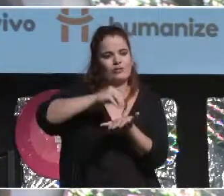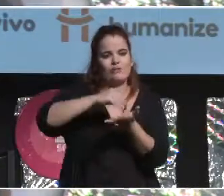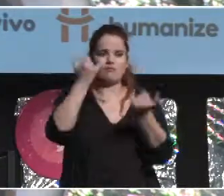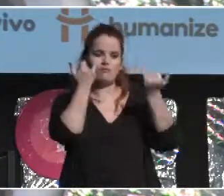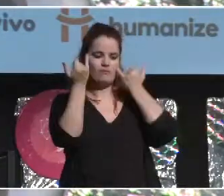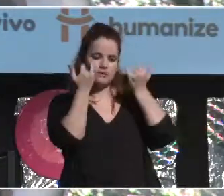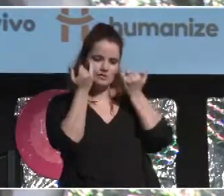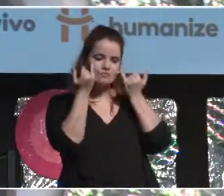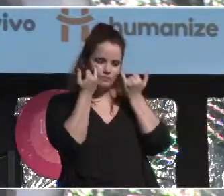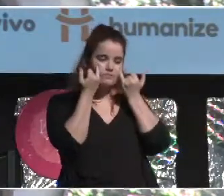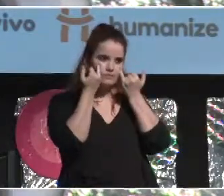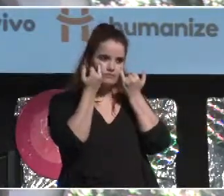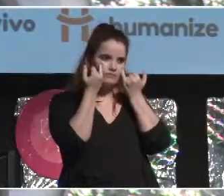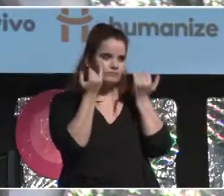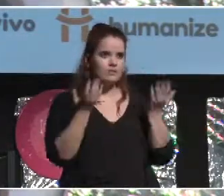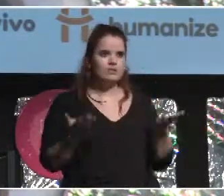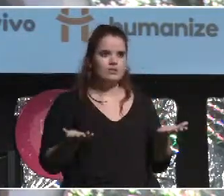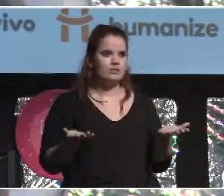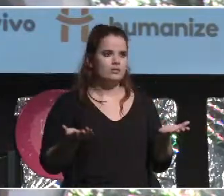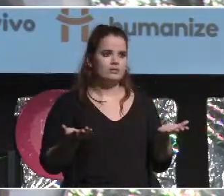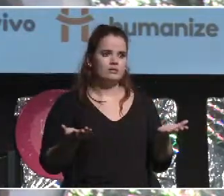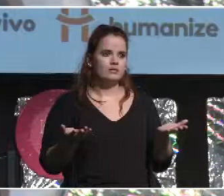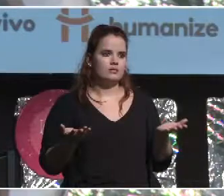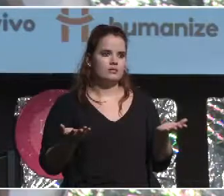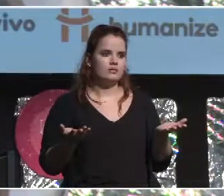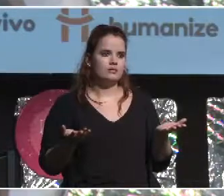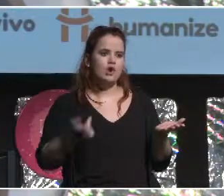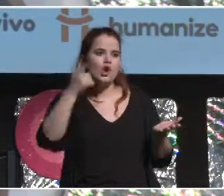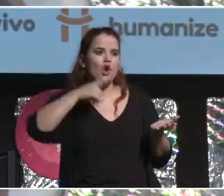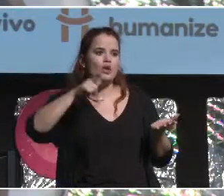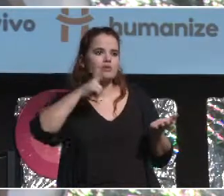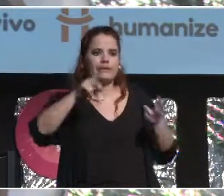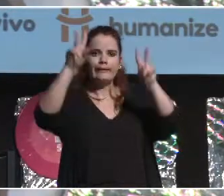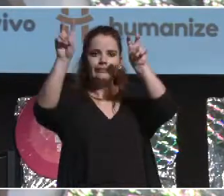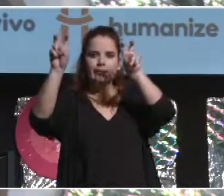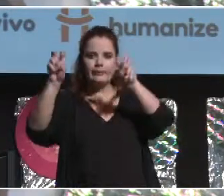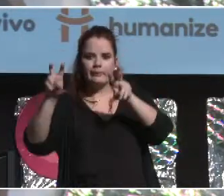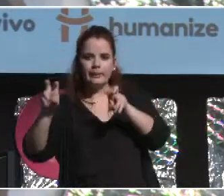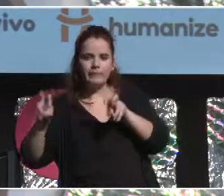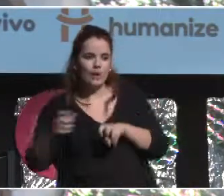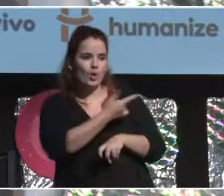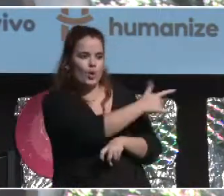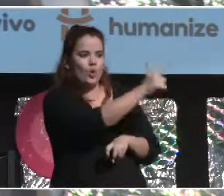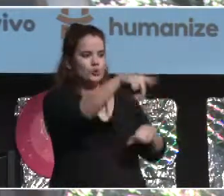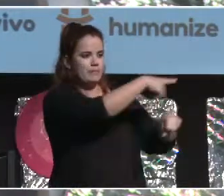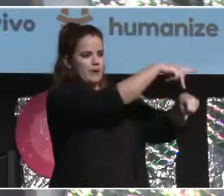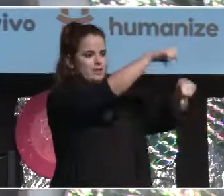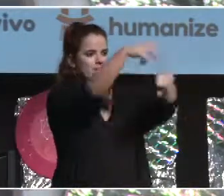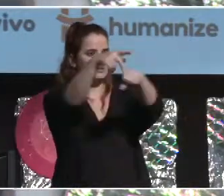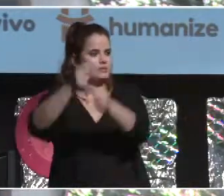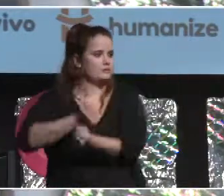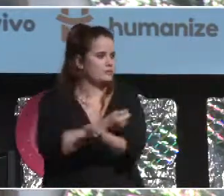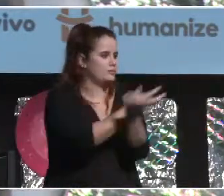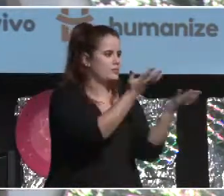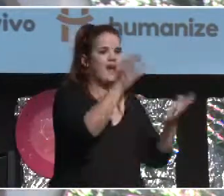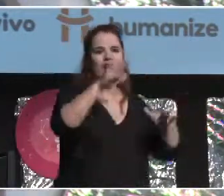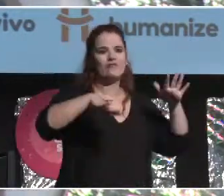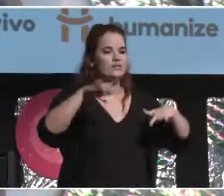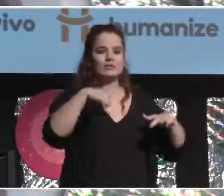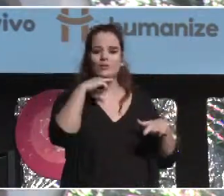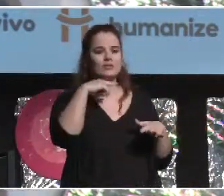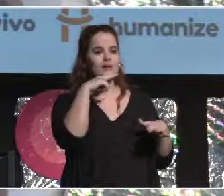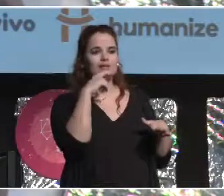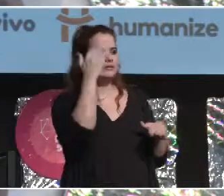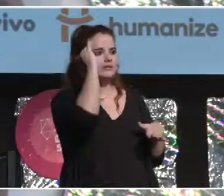que realmente no se podía abordar temáticas que eran relevantes para los países. No se podían identificar dónde estaban